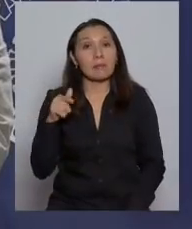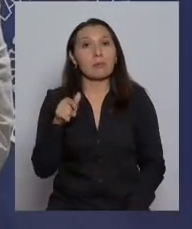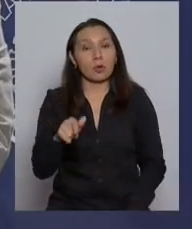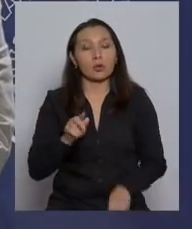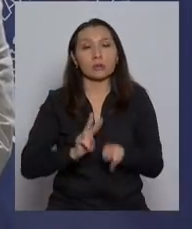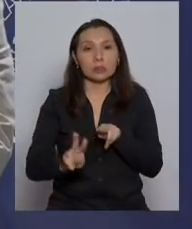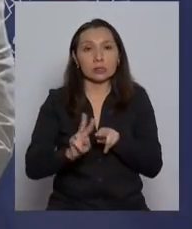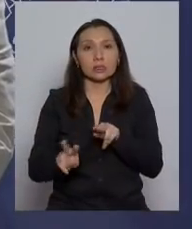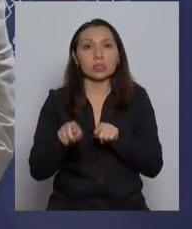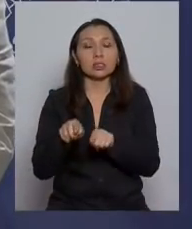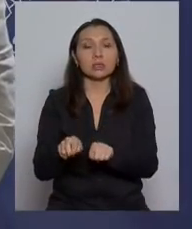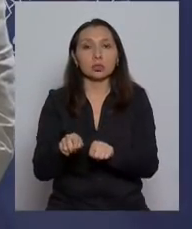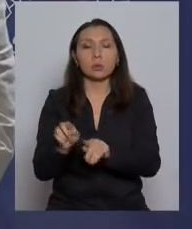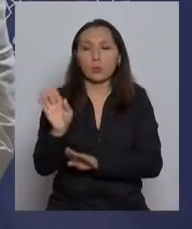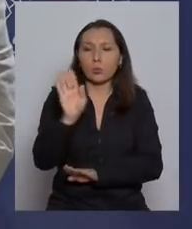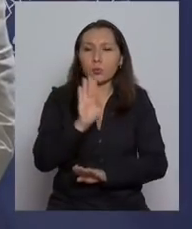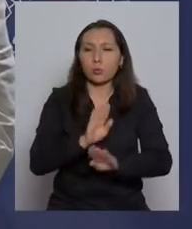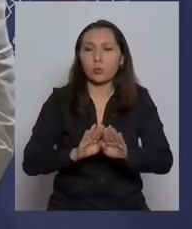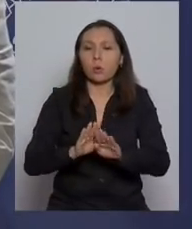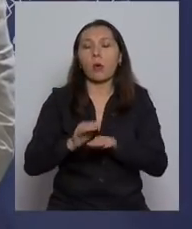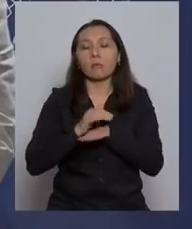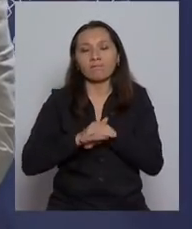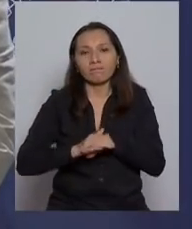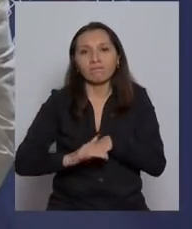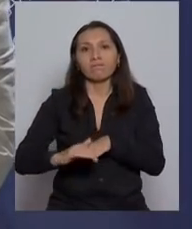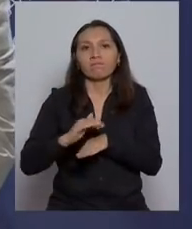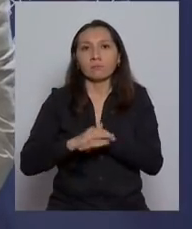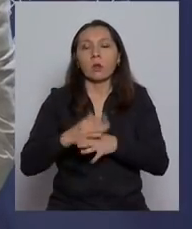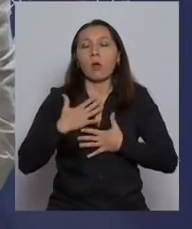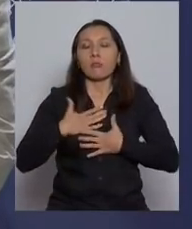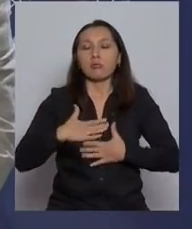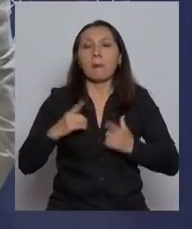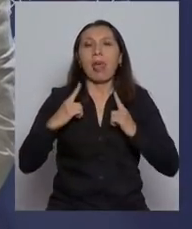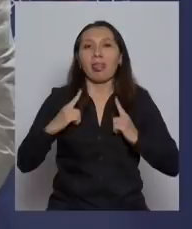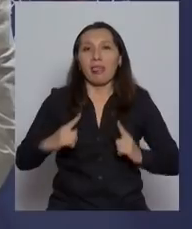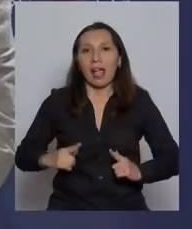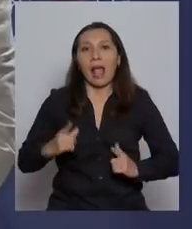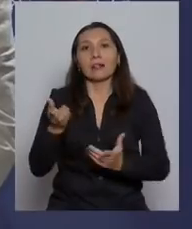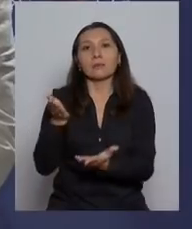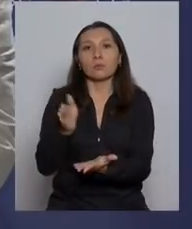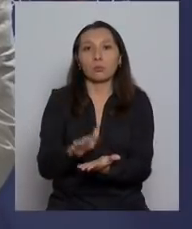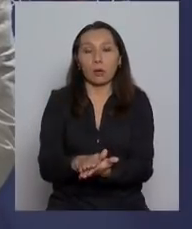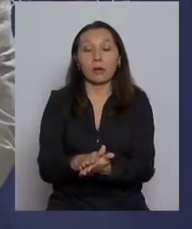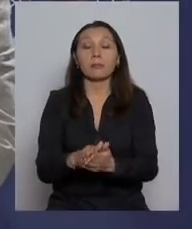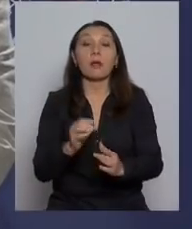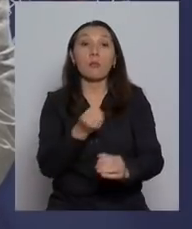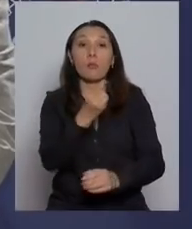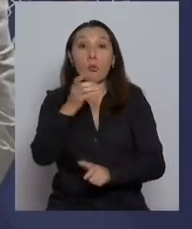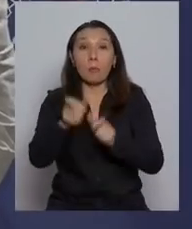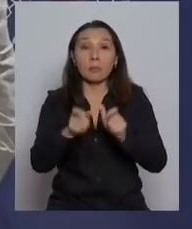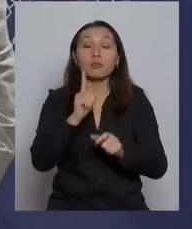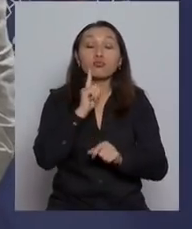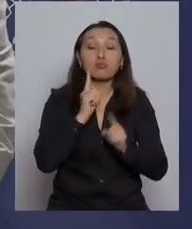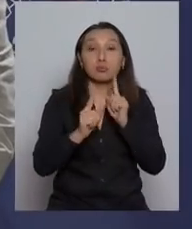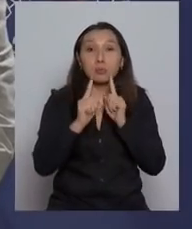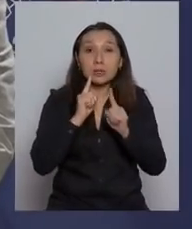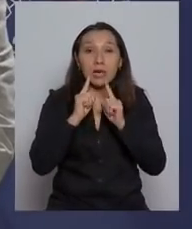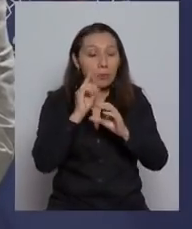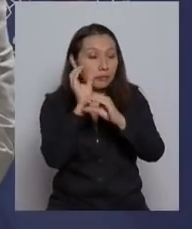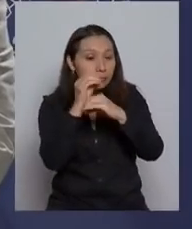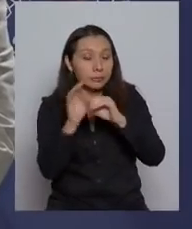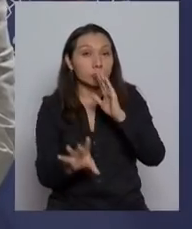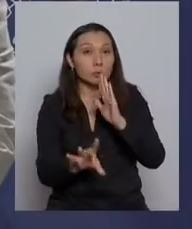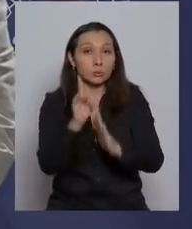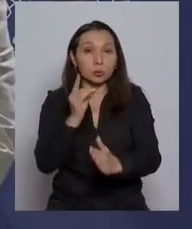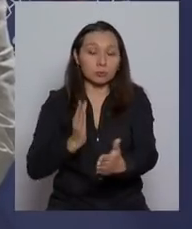se realizó un cuidado compasivo. Con respecto al número de exámenes realizados hasta la fecha, desde